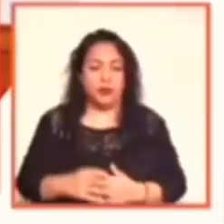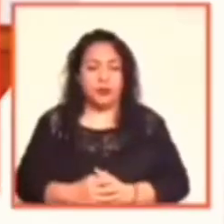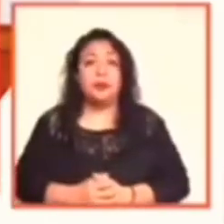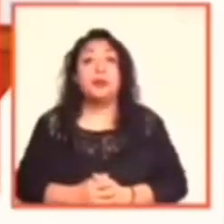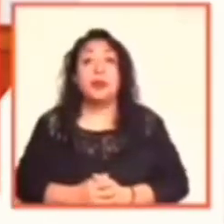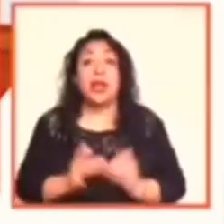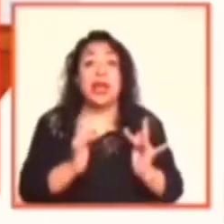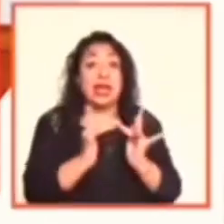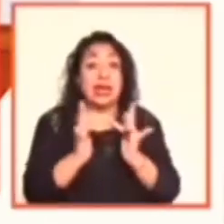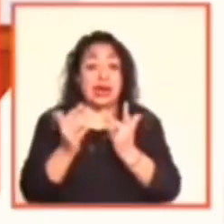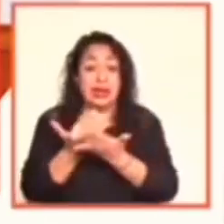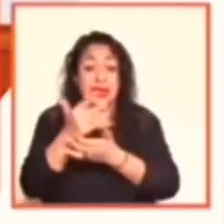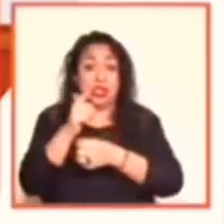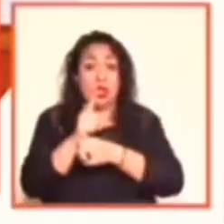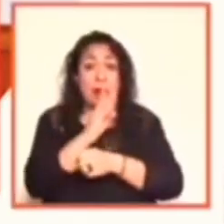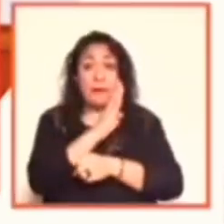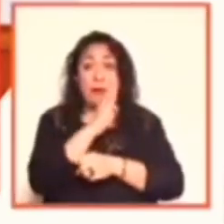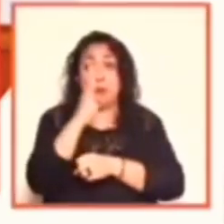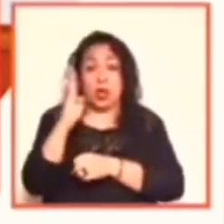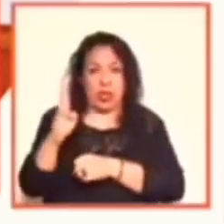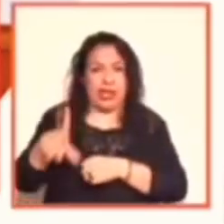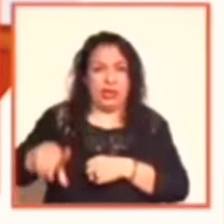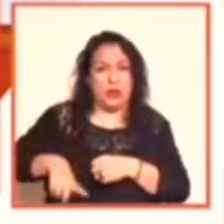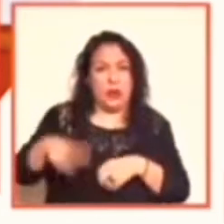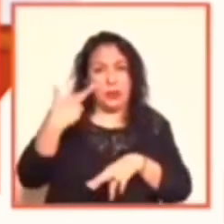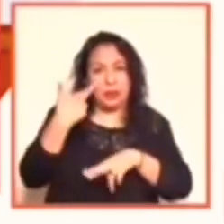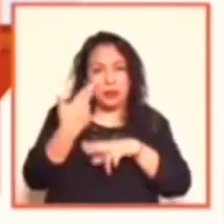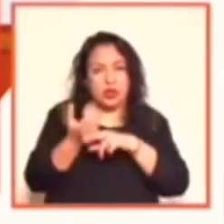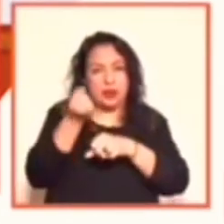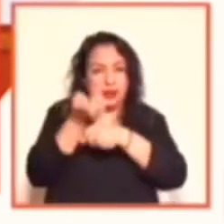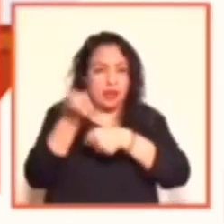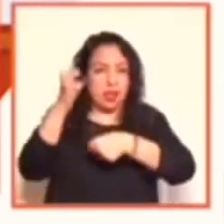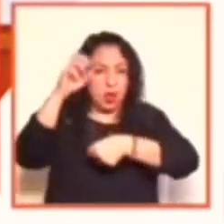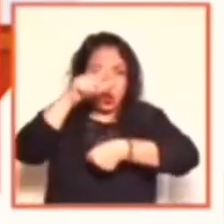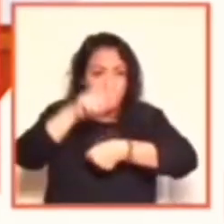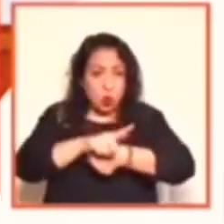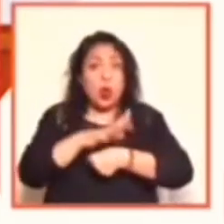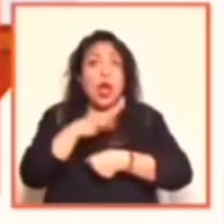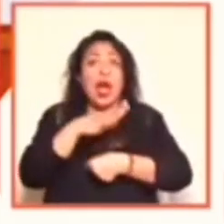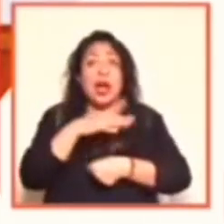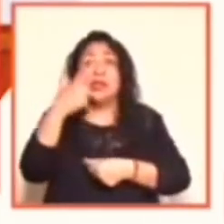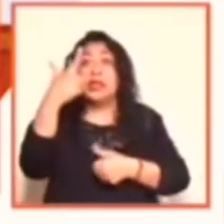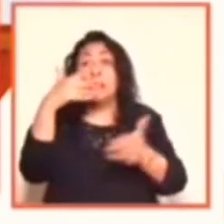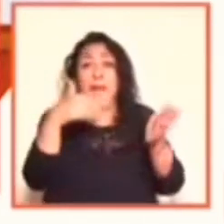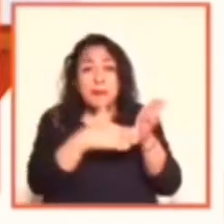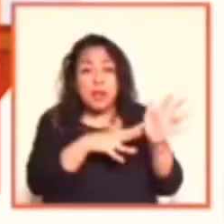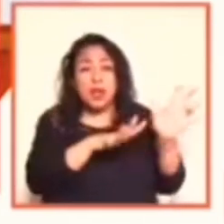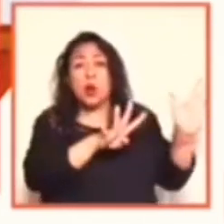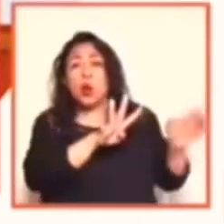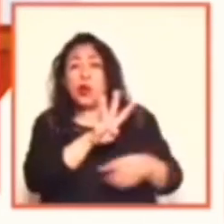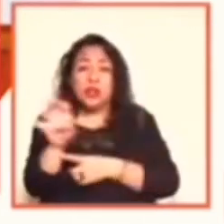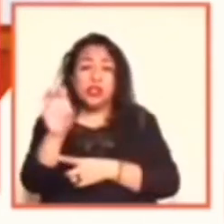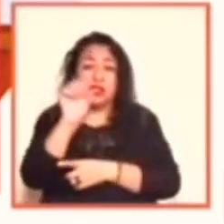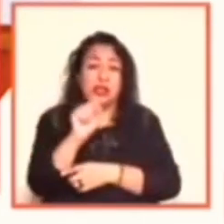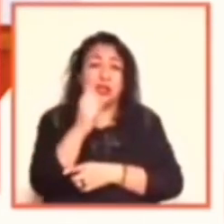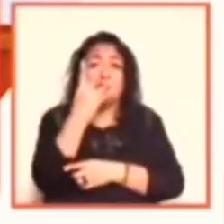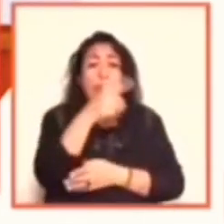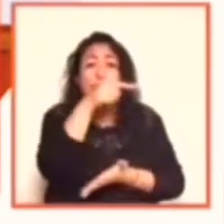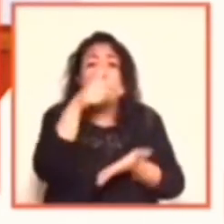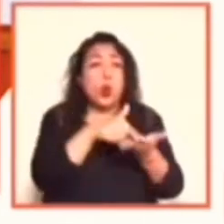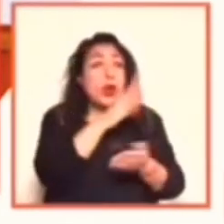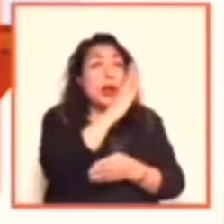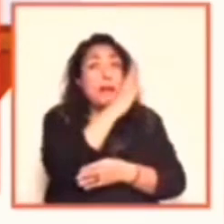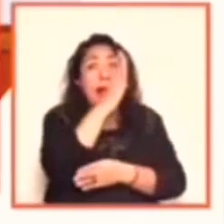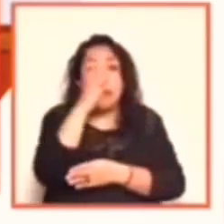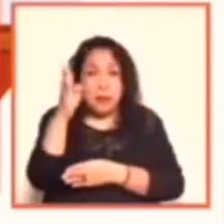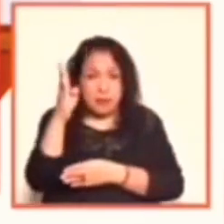La Red Nacional de Bibliotecas Públicas, a cargo de la Secretaría de Cultura, cuenta con 7.464 bibliotecas públicas y